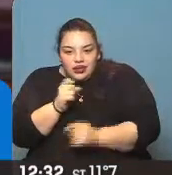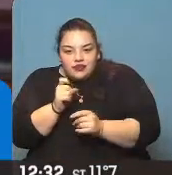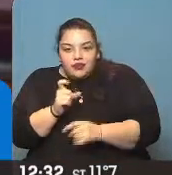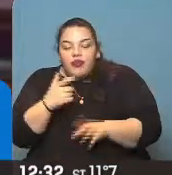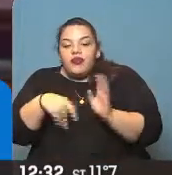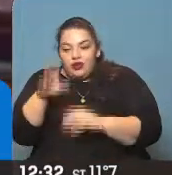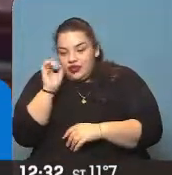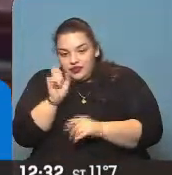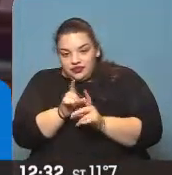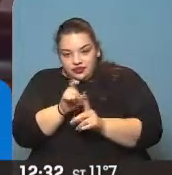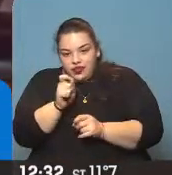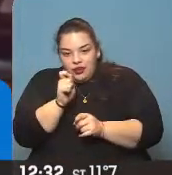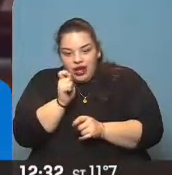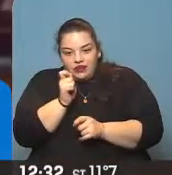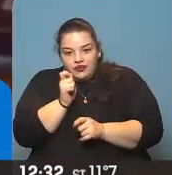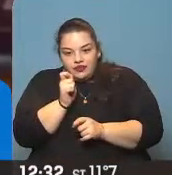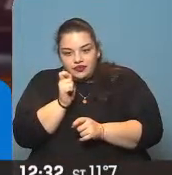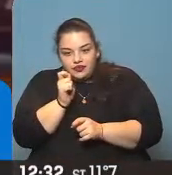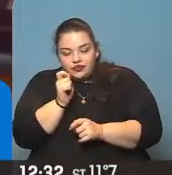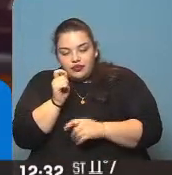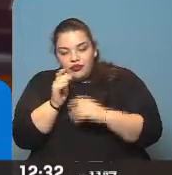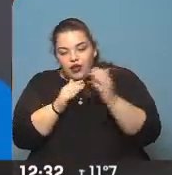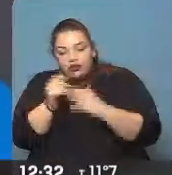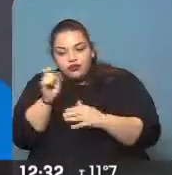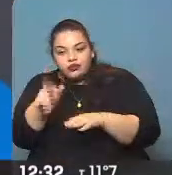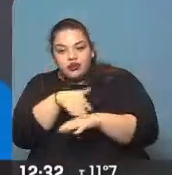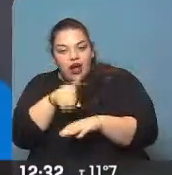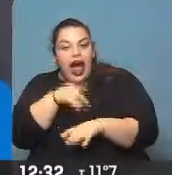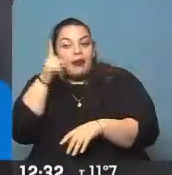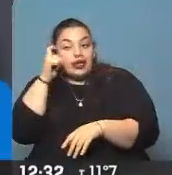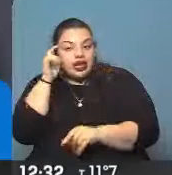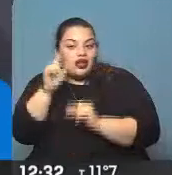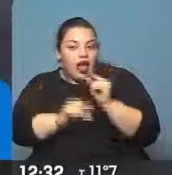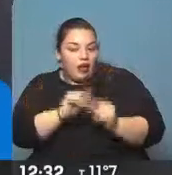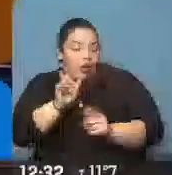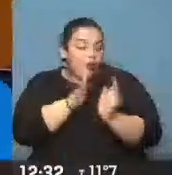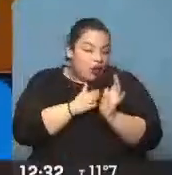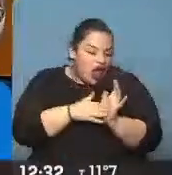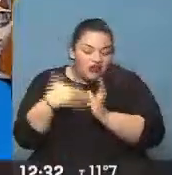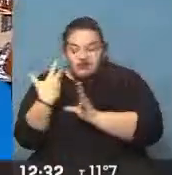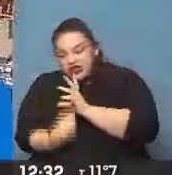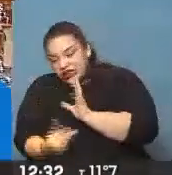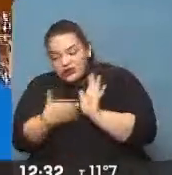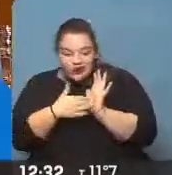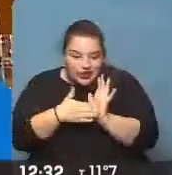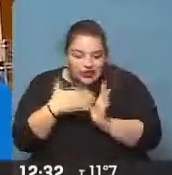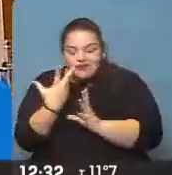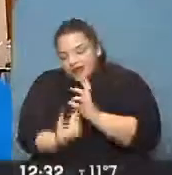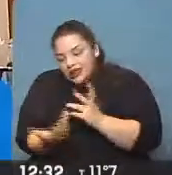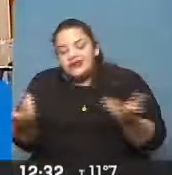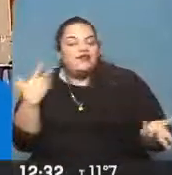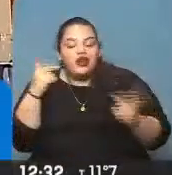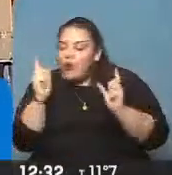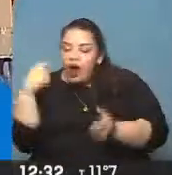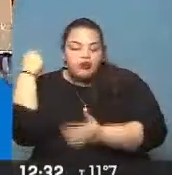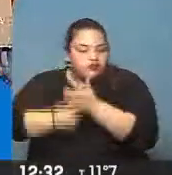hacer una prueba y error y error y bueno queriendo marcar